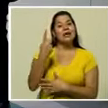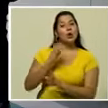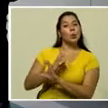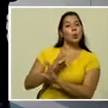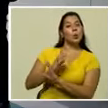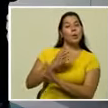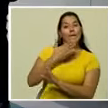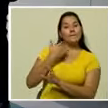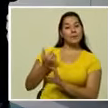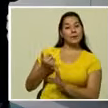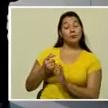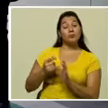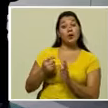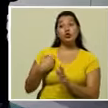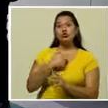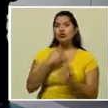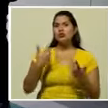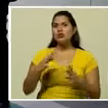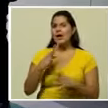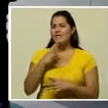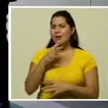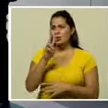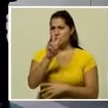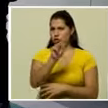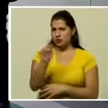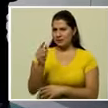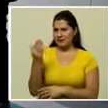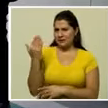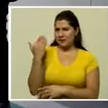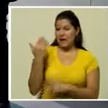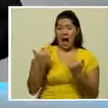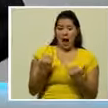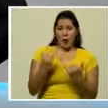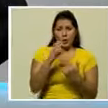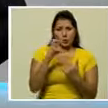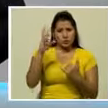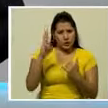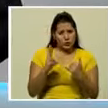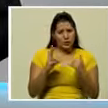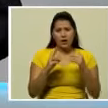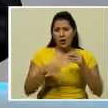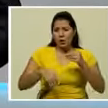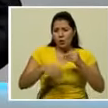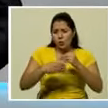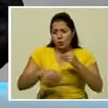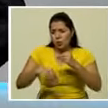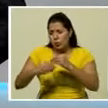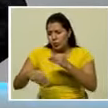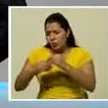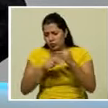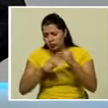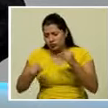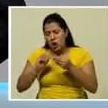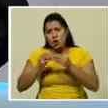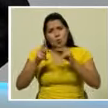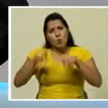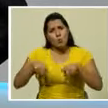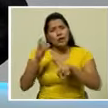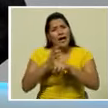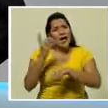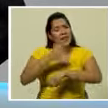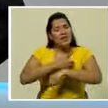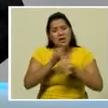dichosamente, lo hablábamos hace un par de semanas, la curva ha sido muy constante en el crecimiento y no hemos tenido un exceso de crecimiento en